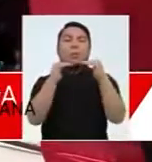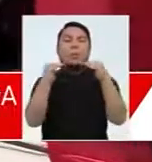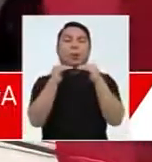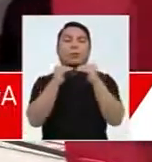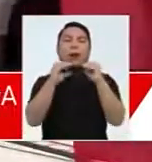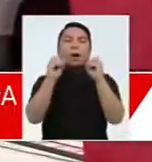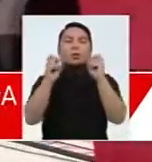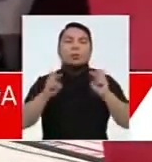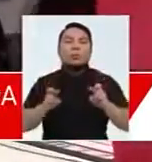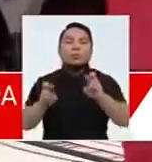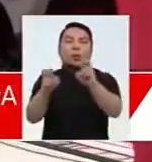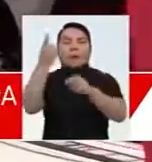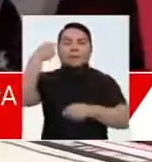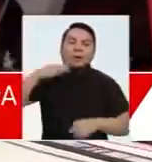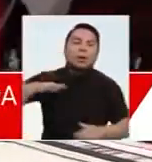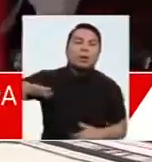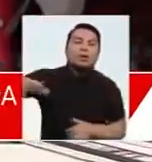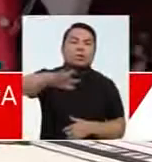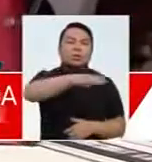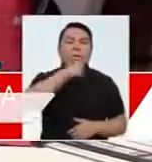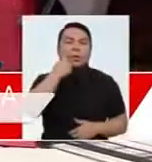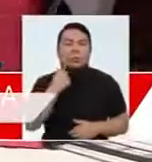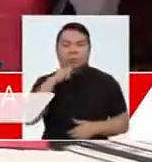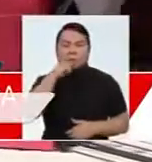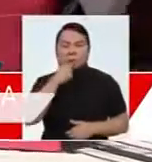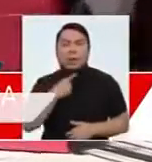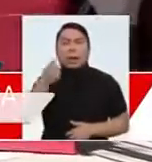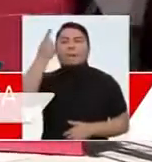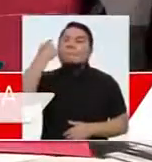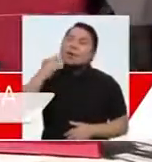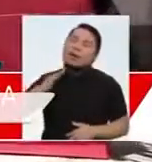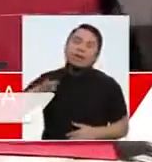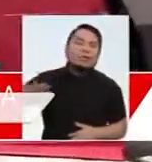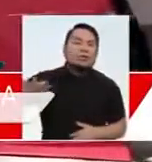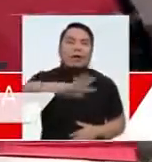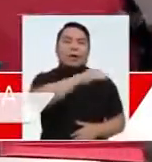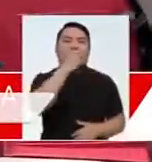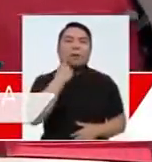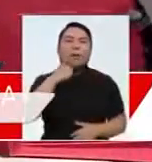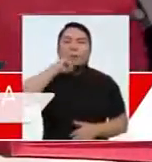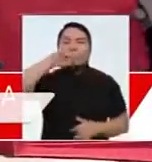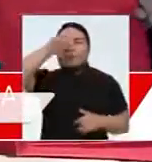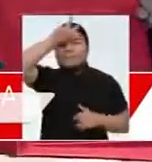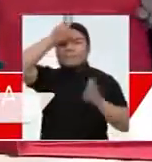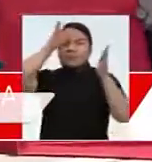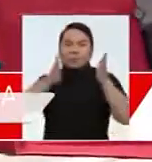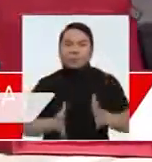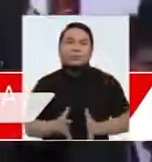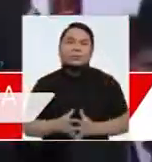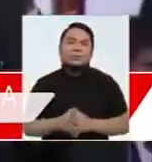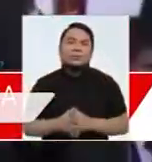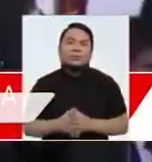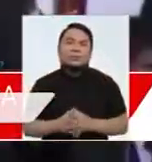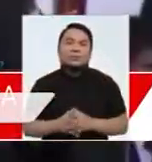oportunidades para todos y todas. Para todas y todos los peruanos.